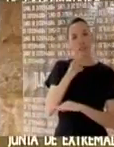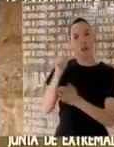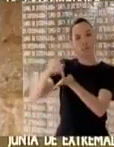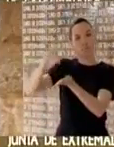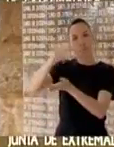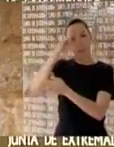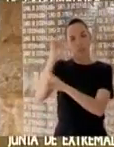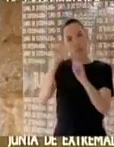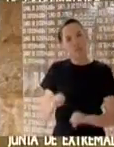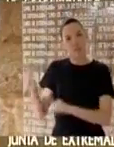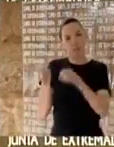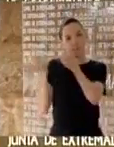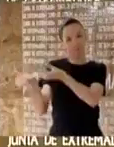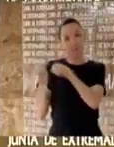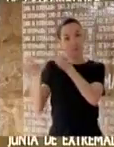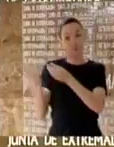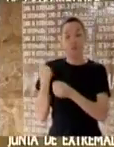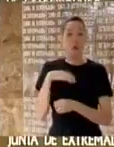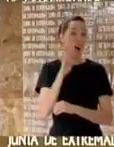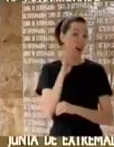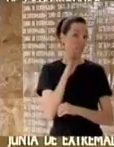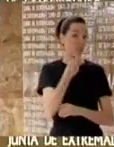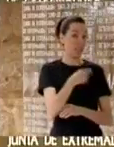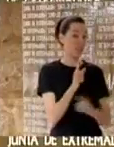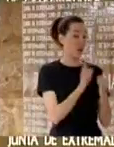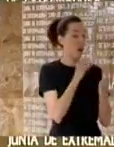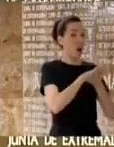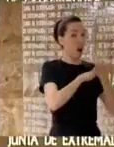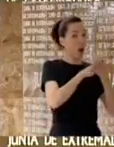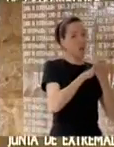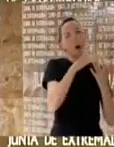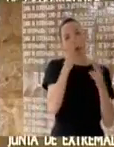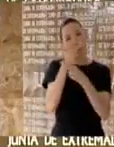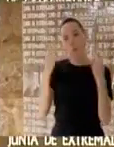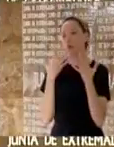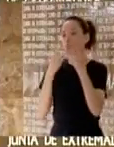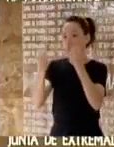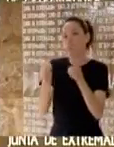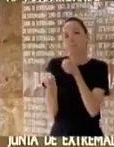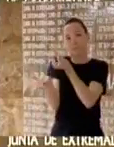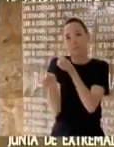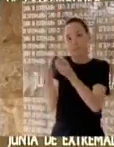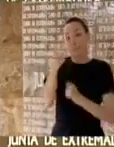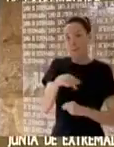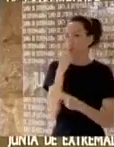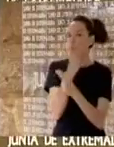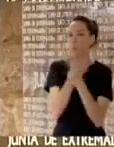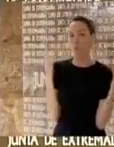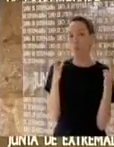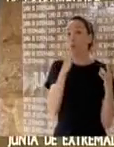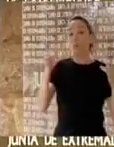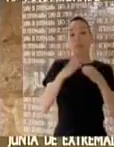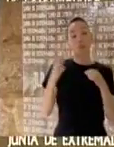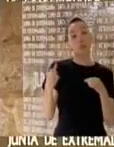trasladado en privado, y me gustaría hacerlo en público, al conjunto de la sociedad extremeña y a su representante, que es el presidente de la Junta de Extremadura, que el Partido Socialista Obrero